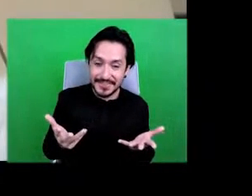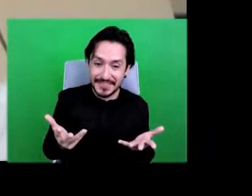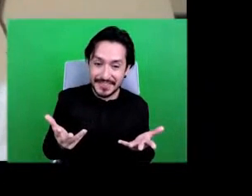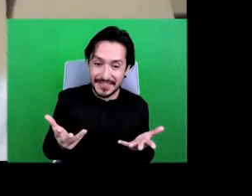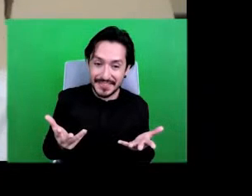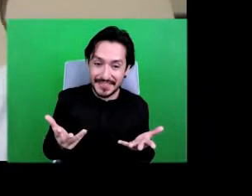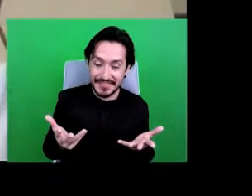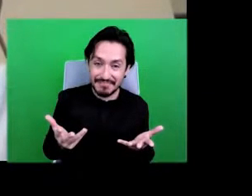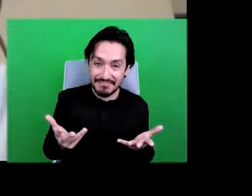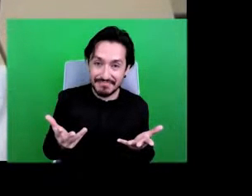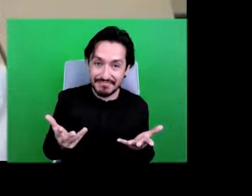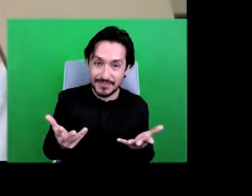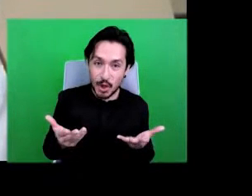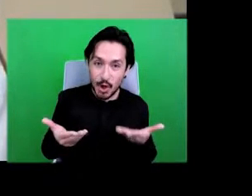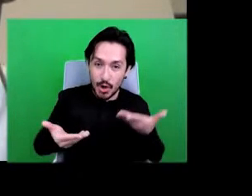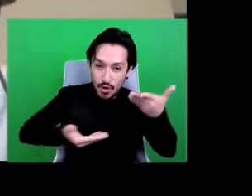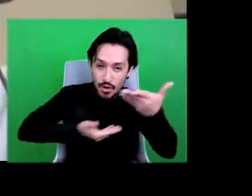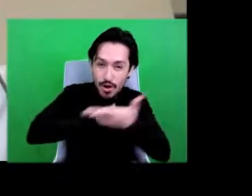colaboración.